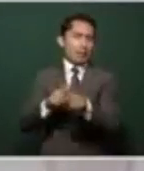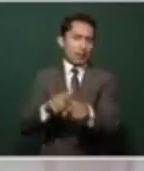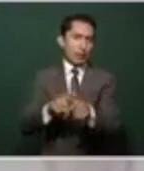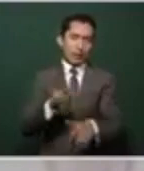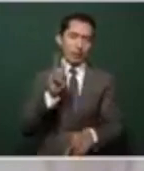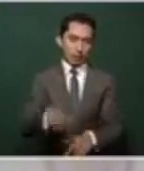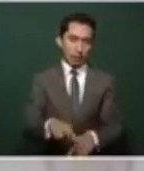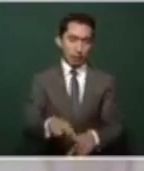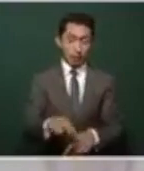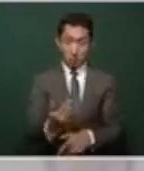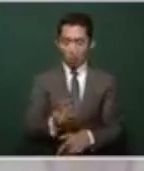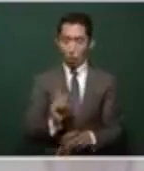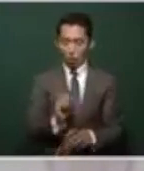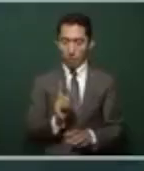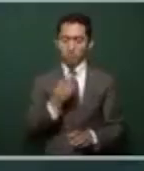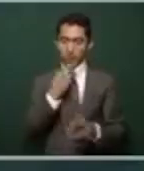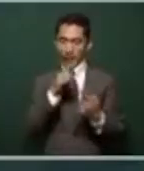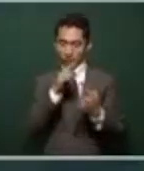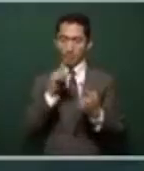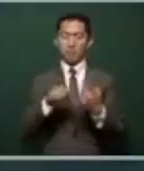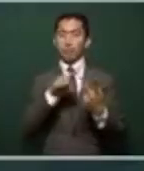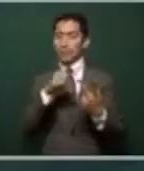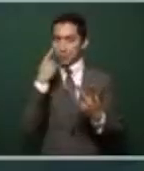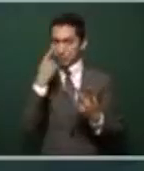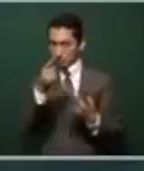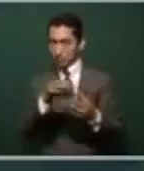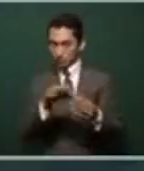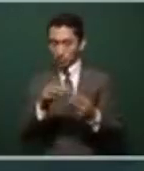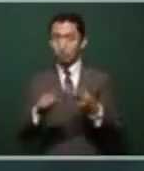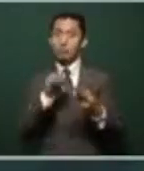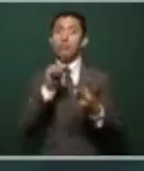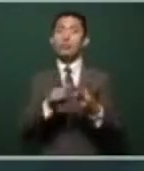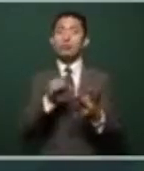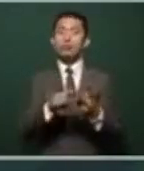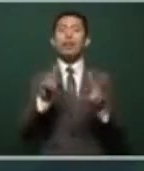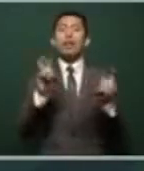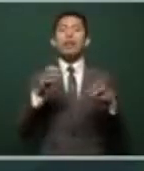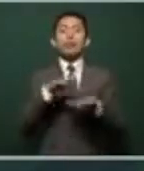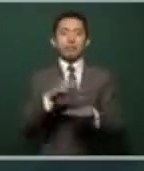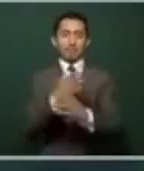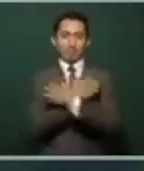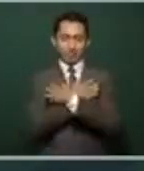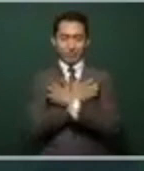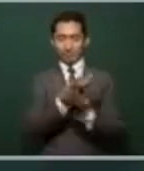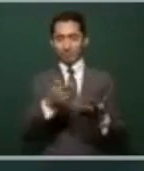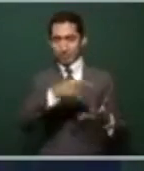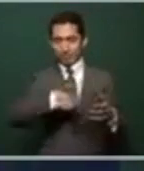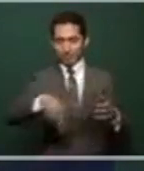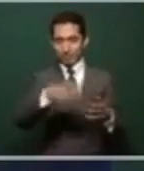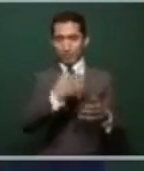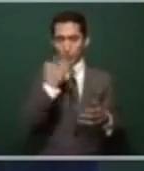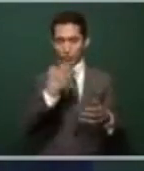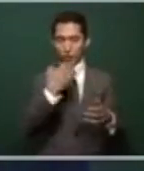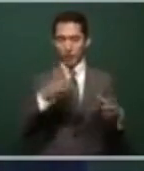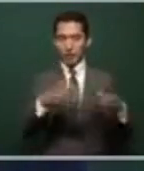Lo segundo es que en materia educativa la